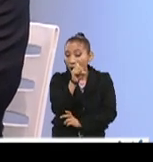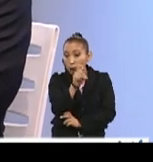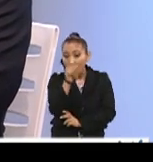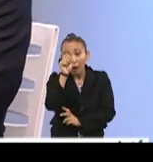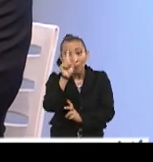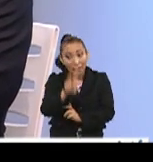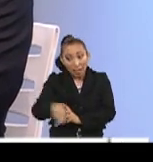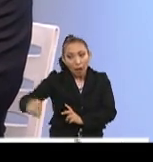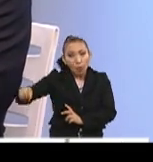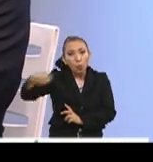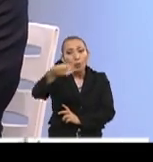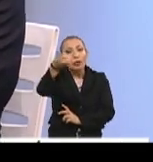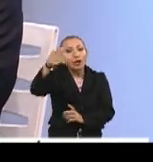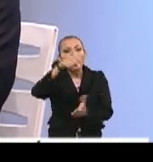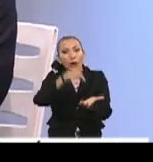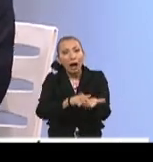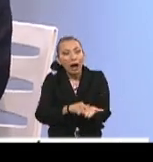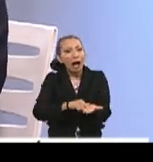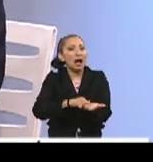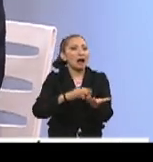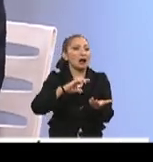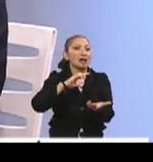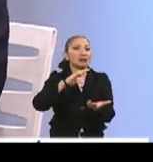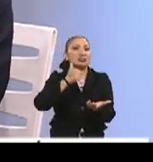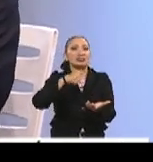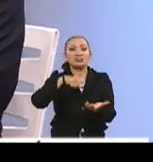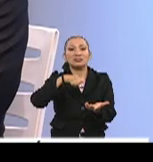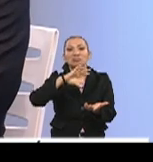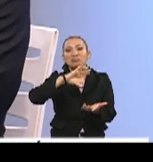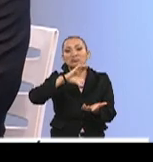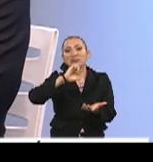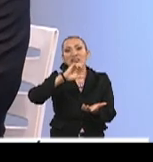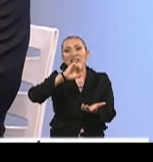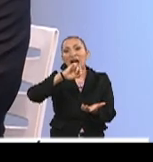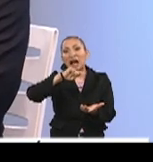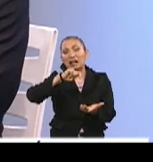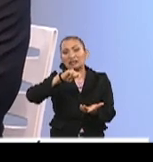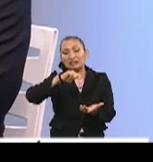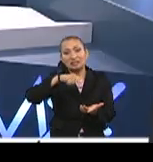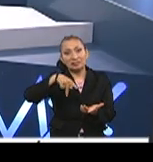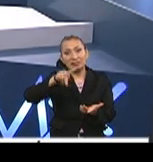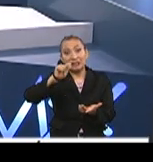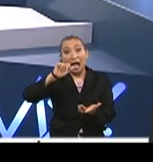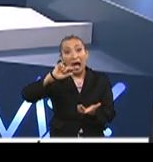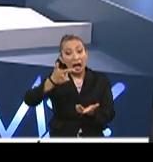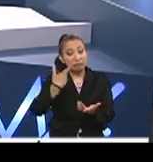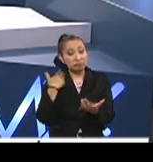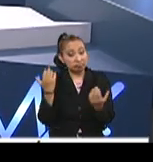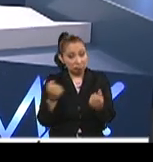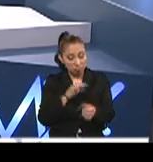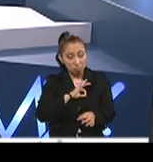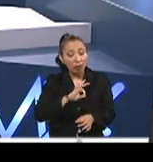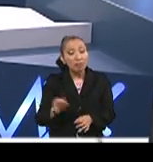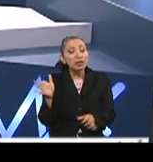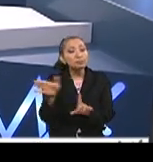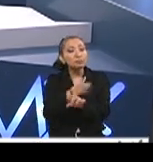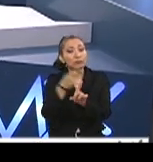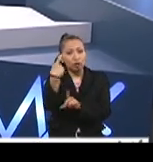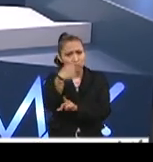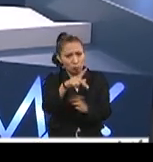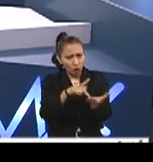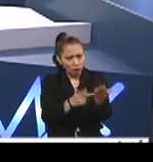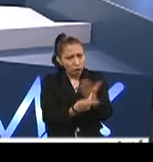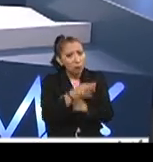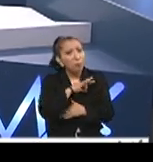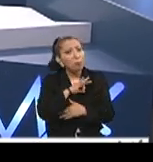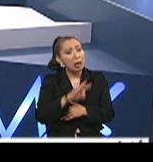que cualquier escenario, hasta el Shark Tank más complicado que se pueda presentar, lo vas a dominar. Definitivamente tu proyecto puede